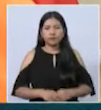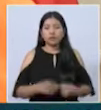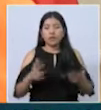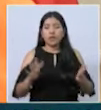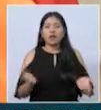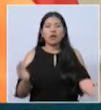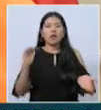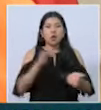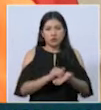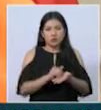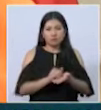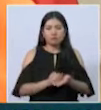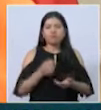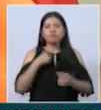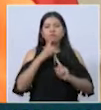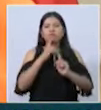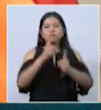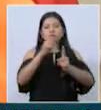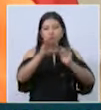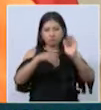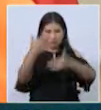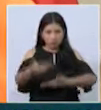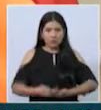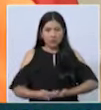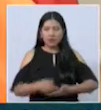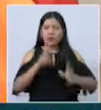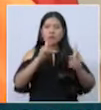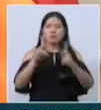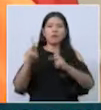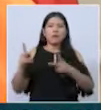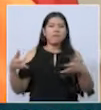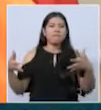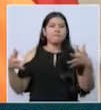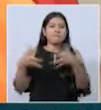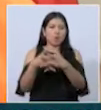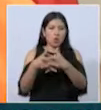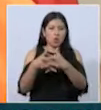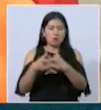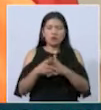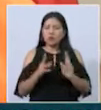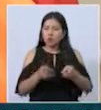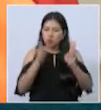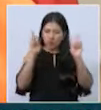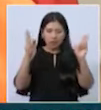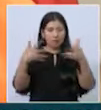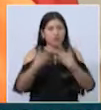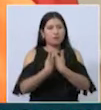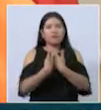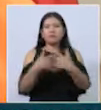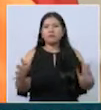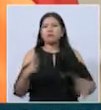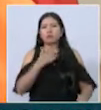más, invoco a los bloqueadores levantar el criminal bloqueo